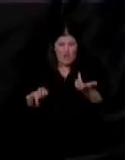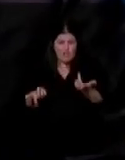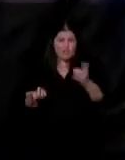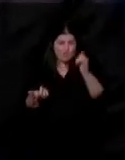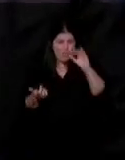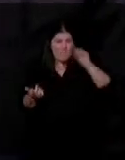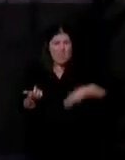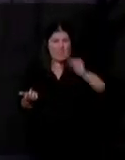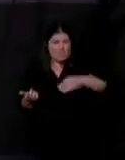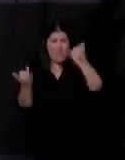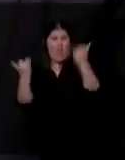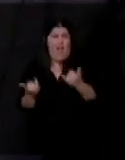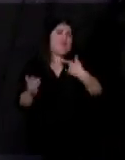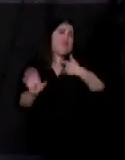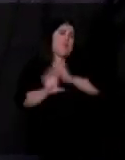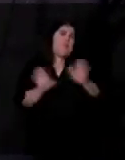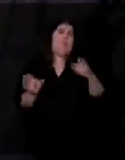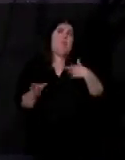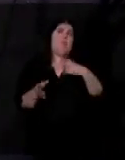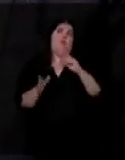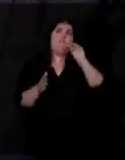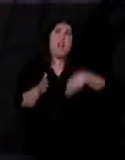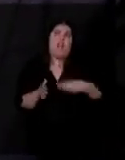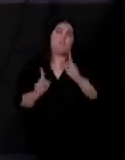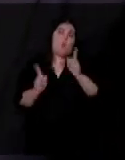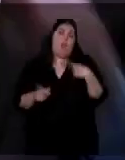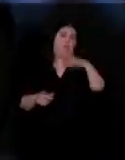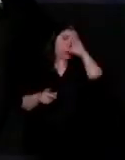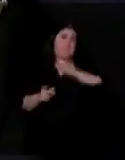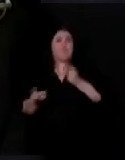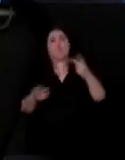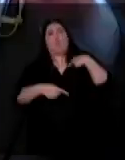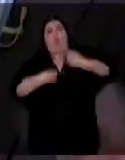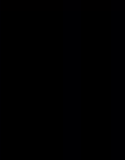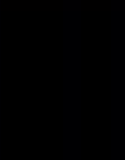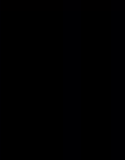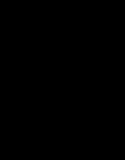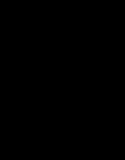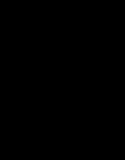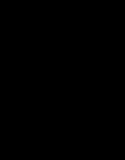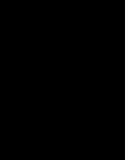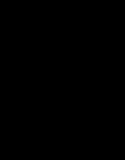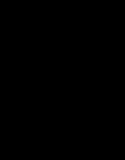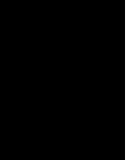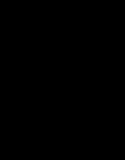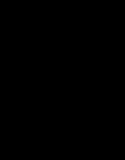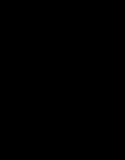pie y sigue digamos no como vos que seguís digamos fracasando siempre de la misma manera